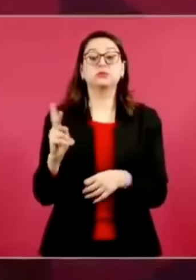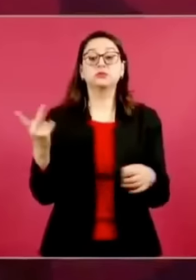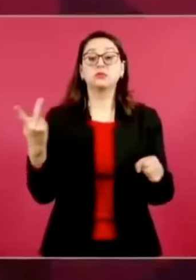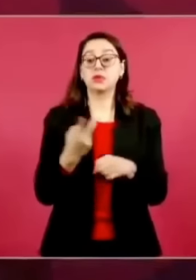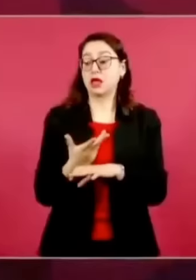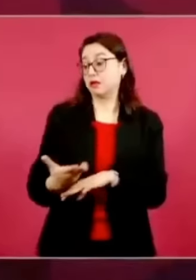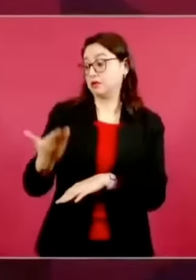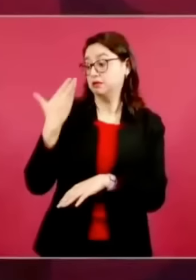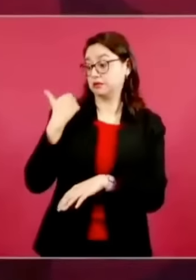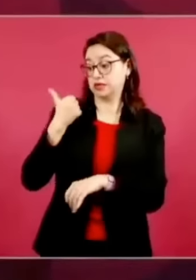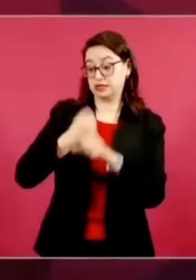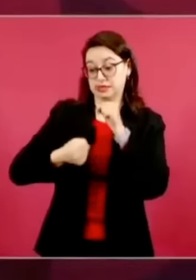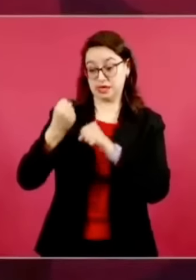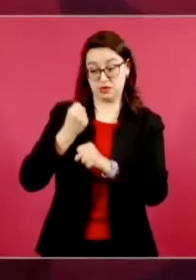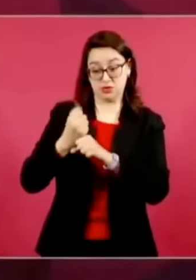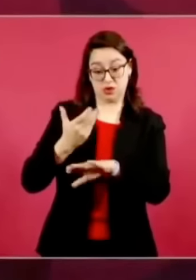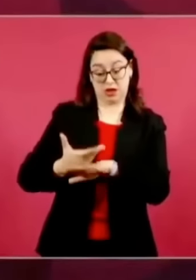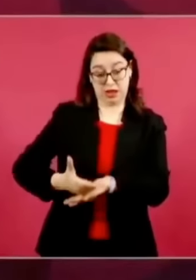sexenio anterior,